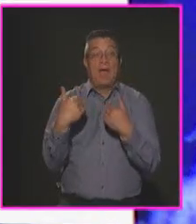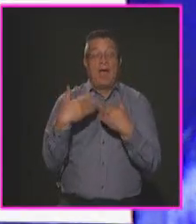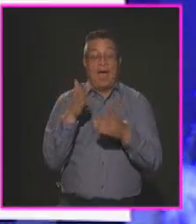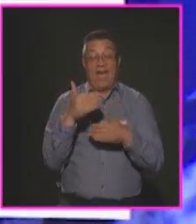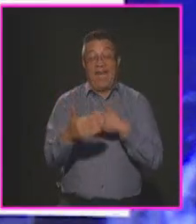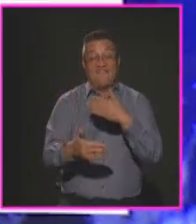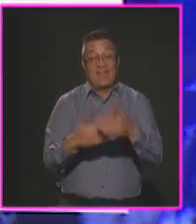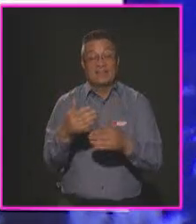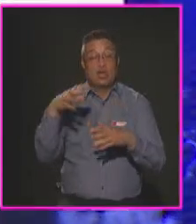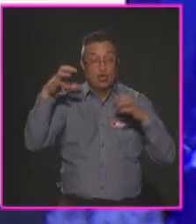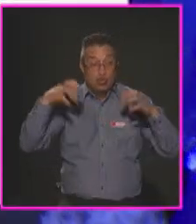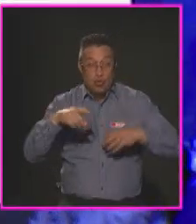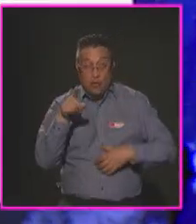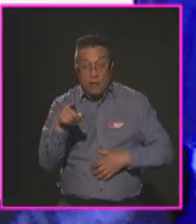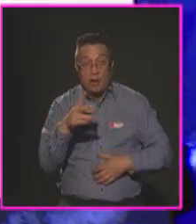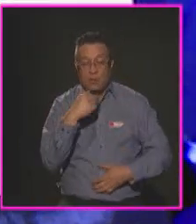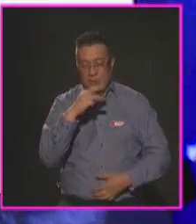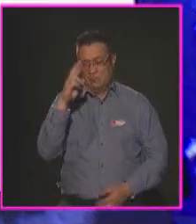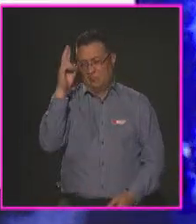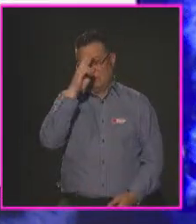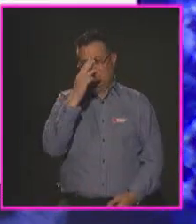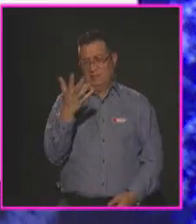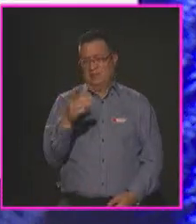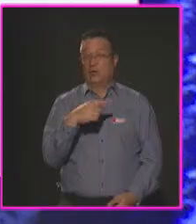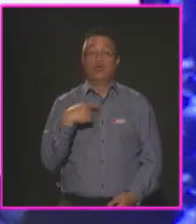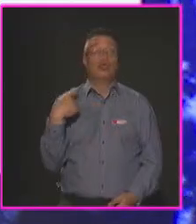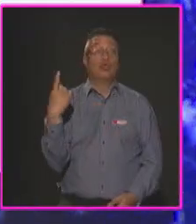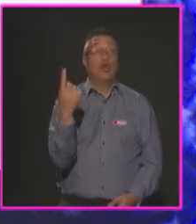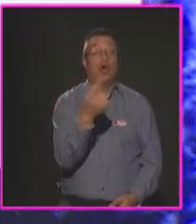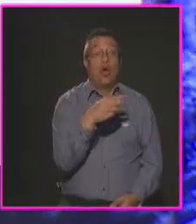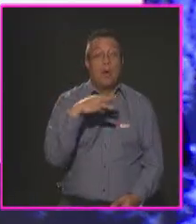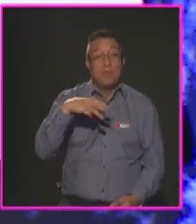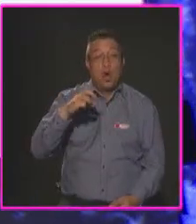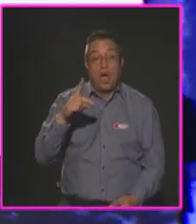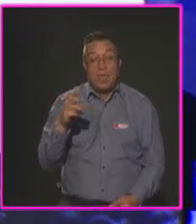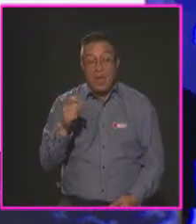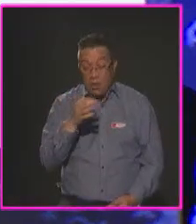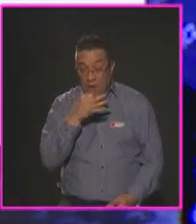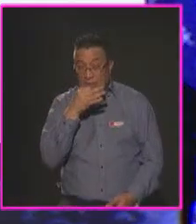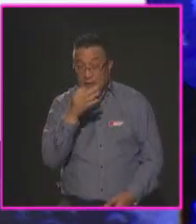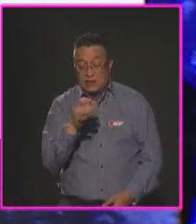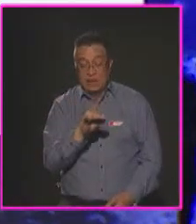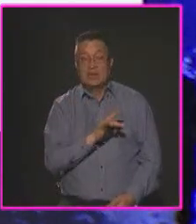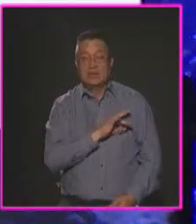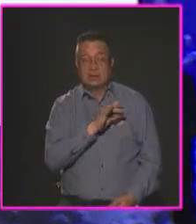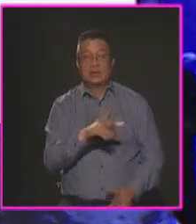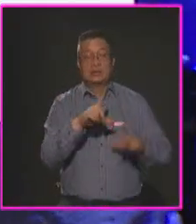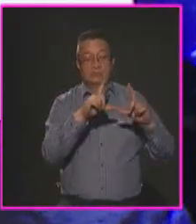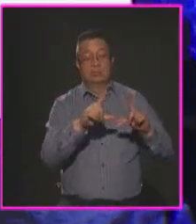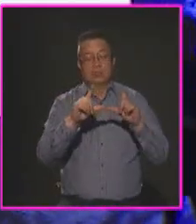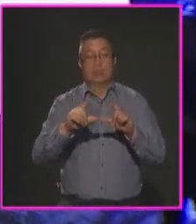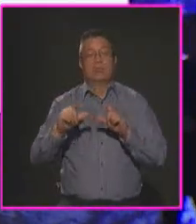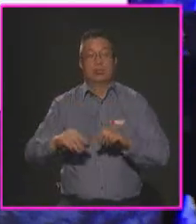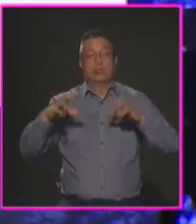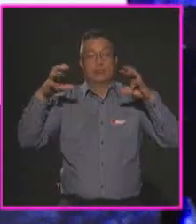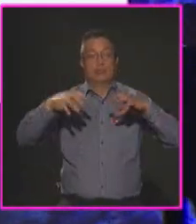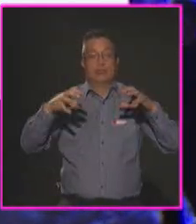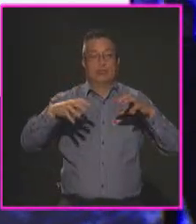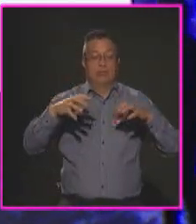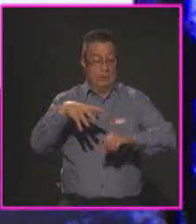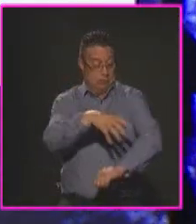lluvia es como ridículo. ¿Por qué? Porque todos los modelos indican que en Chile se va a disminuir la precipitación, zona central